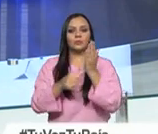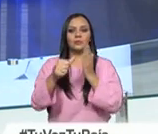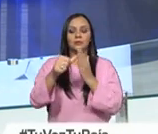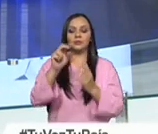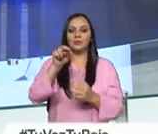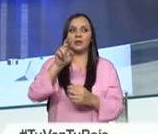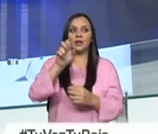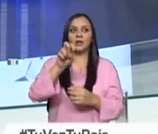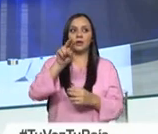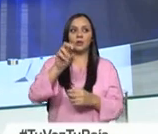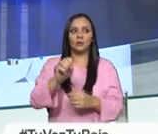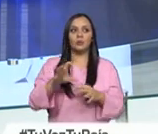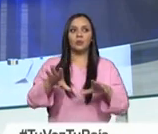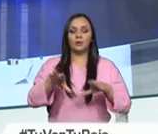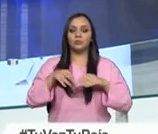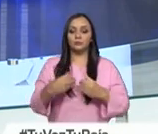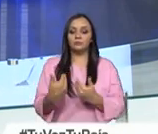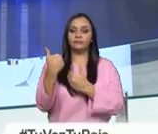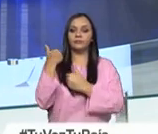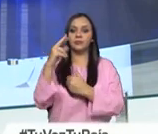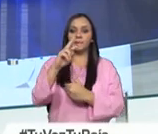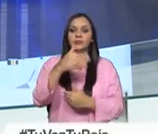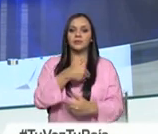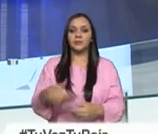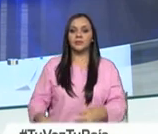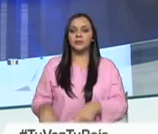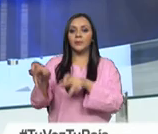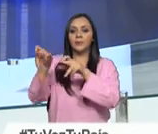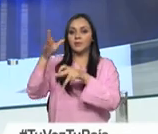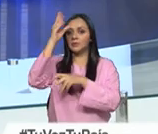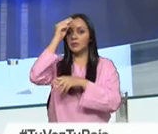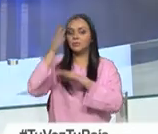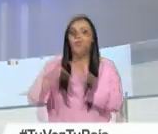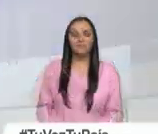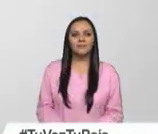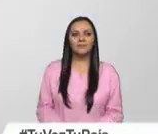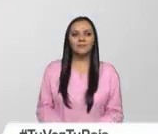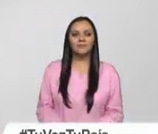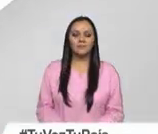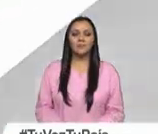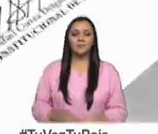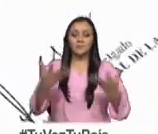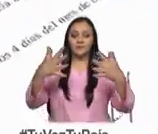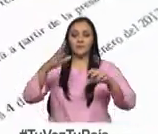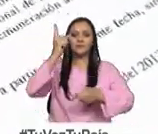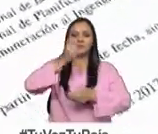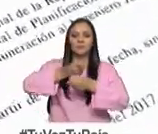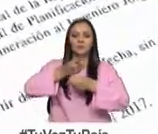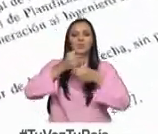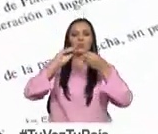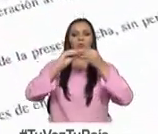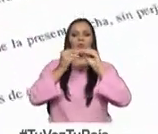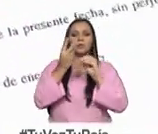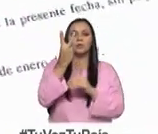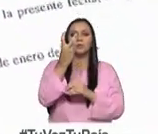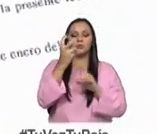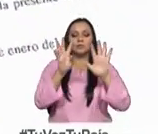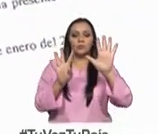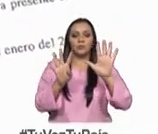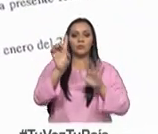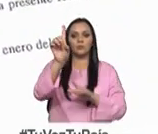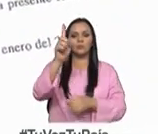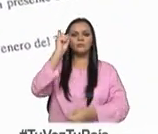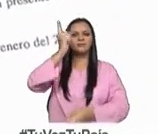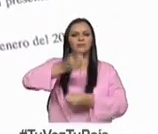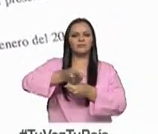Naranjo asumirá la vicepresidencia durante la licencia de Jorge Glass. Mediante decreto ejecutivo 1291 se dispuso que